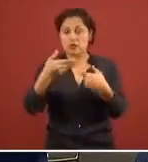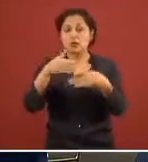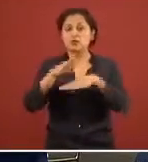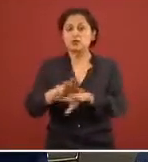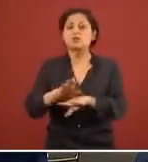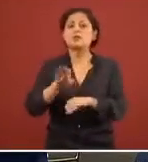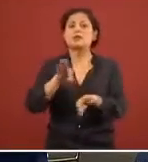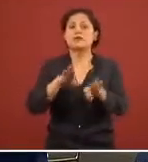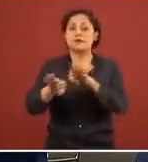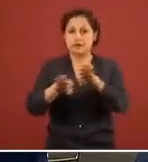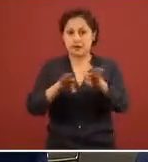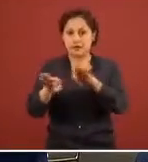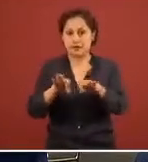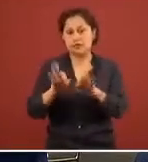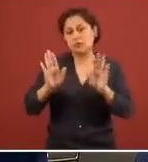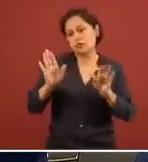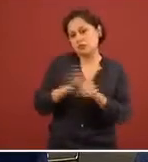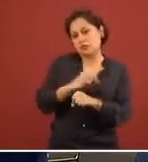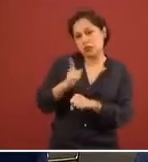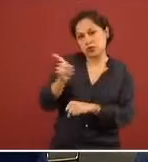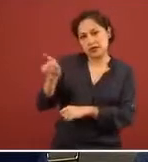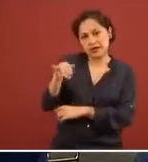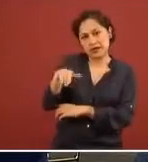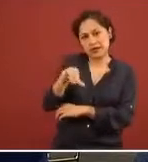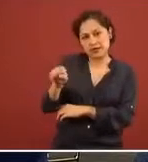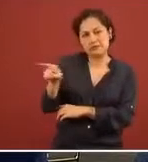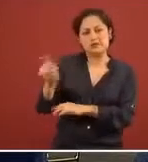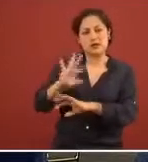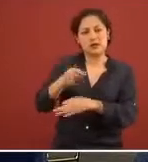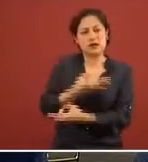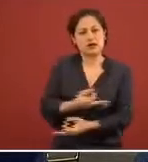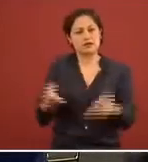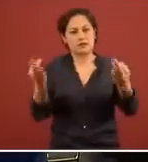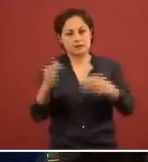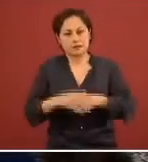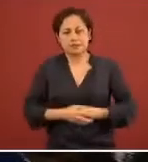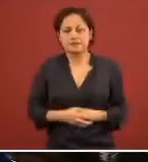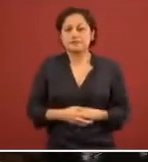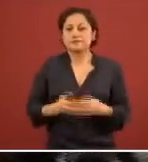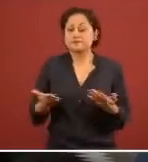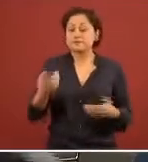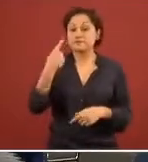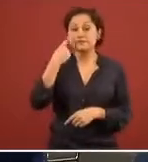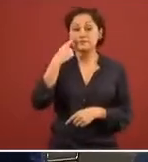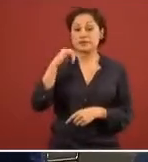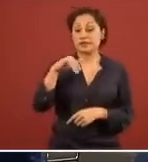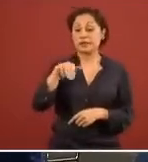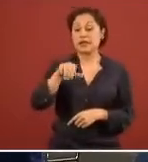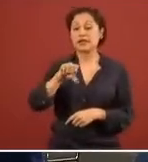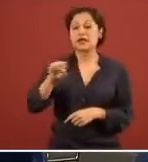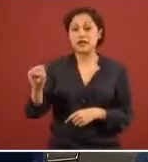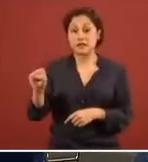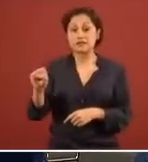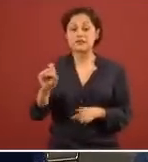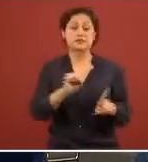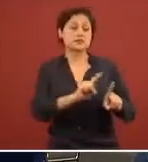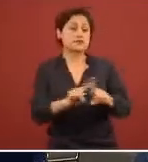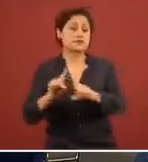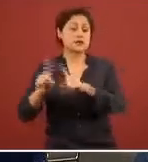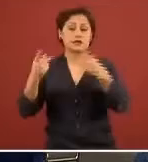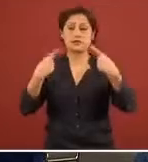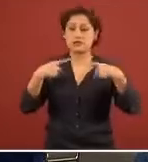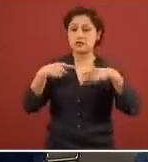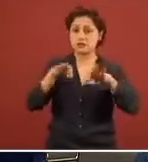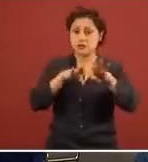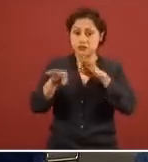sí, dado que el Seguro Social es quien ya anunció el tema del bono. Sí, en el caso del IMSS, todos los que médicos, enfermeras y